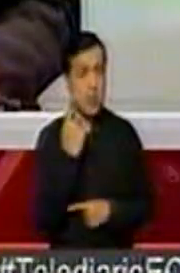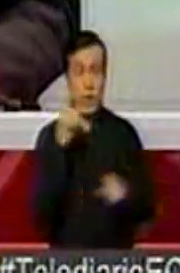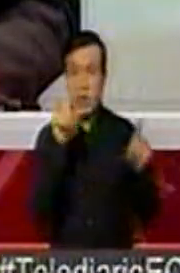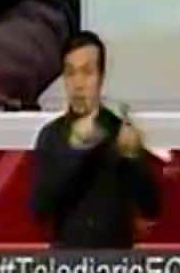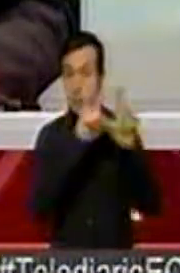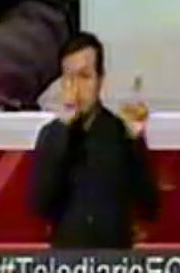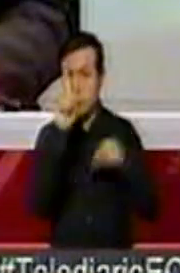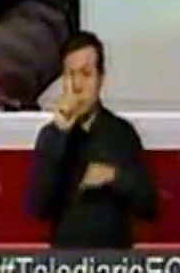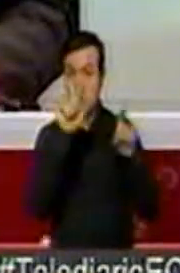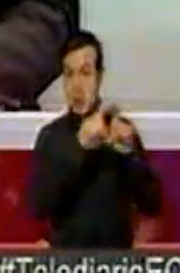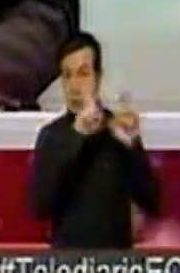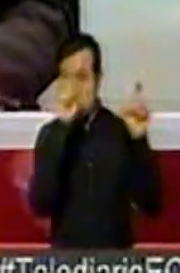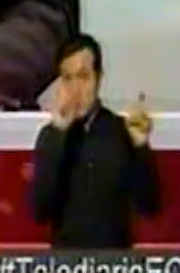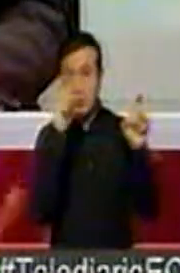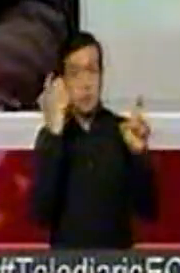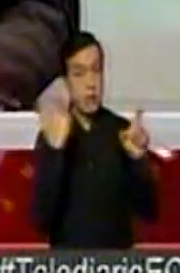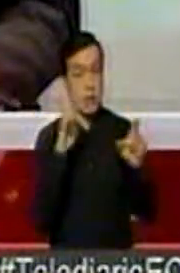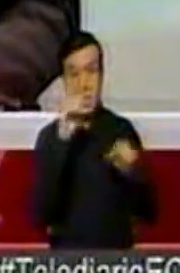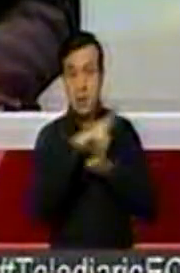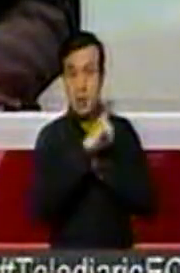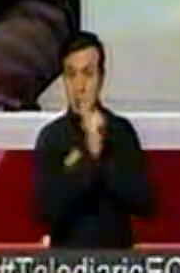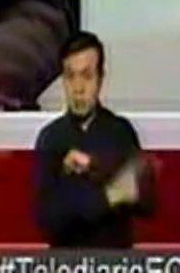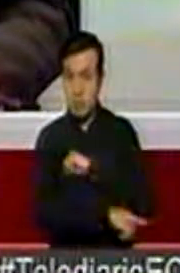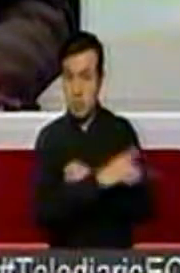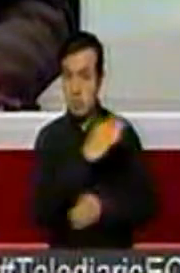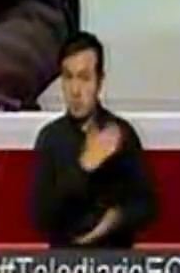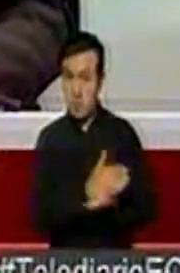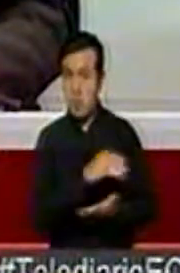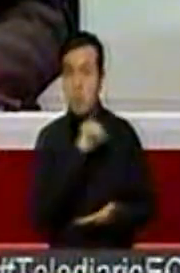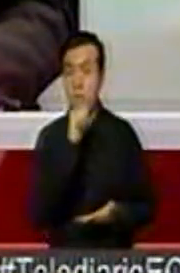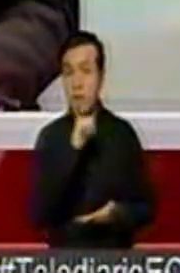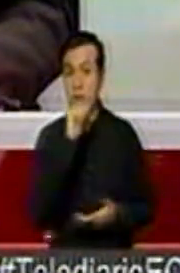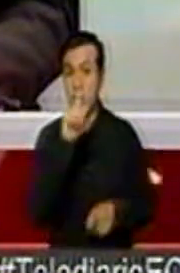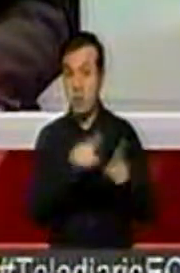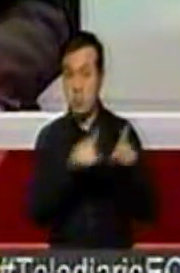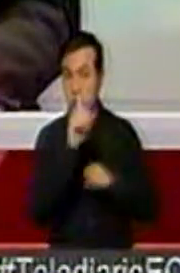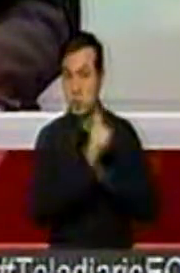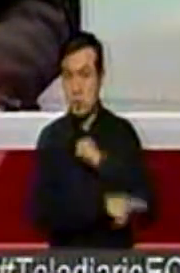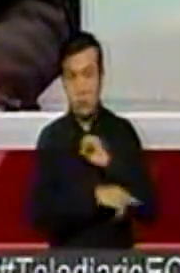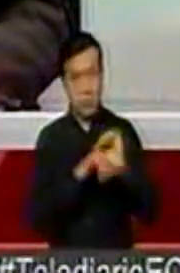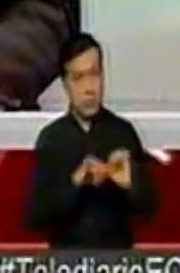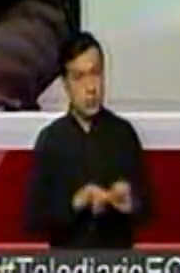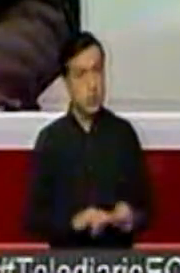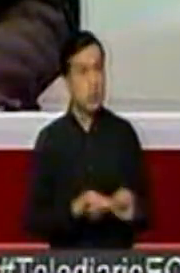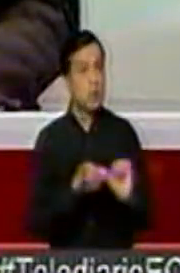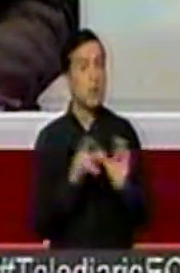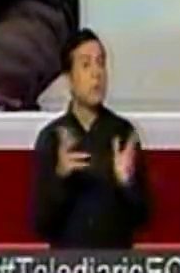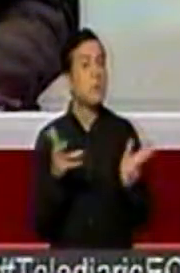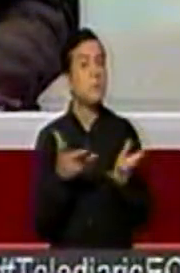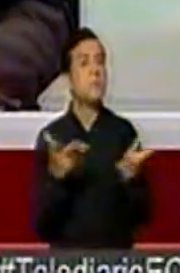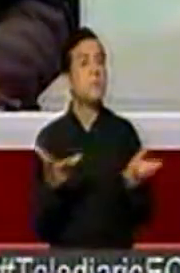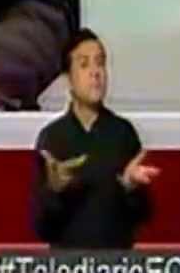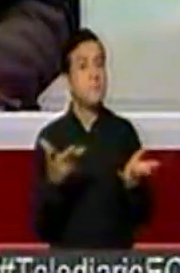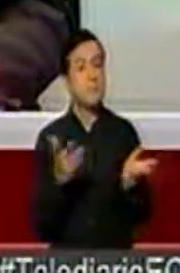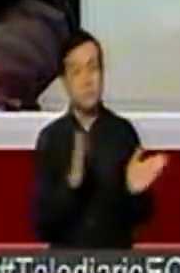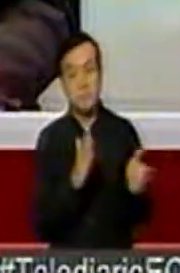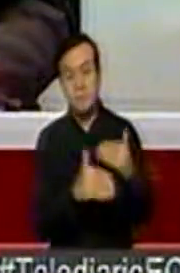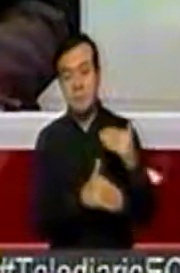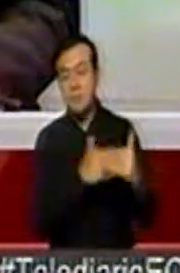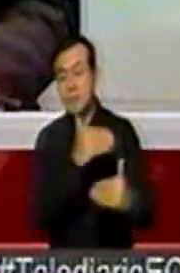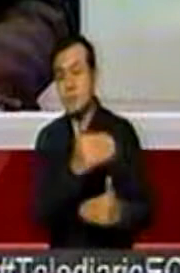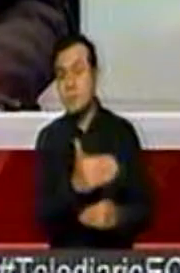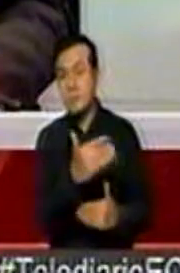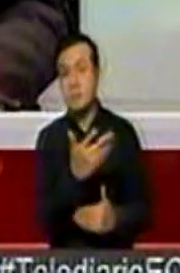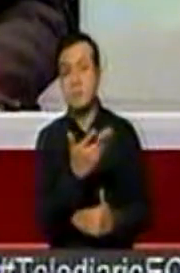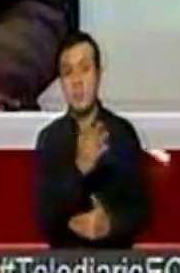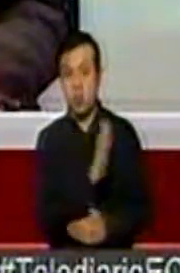empresa que ha sido retirada las sanciones, pero todavía quedan otras que tienen sanciones. ¿Qué pasará? ¿Cuáles son los pasos a